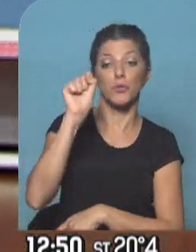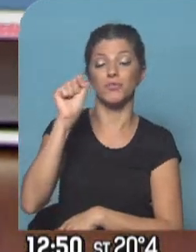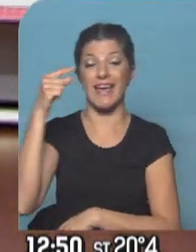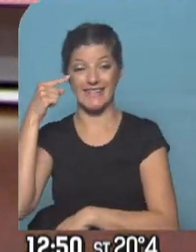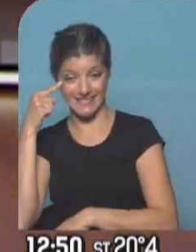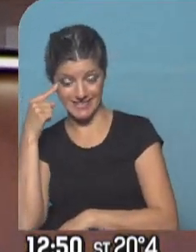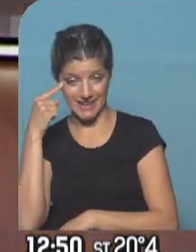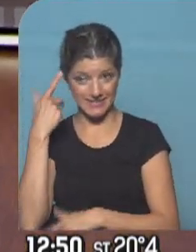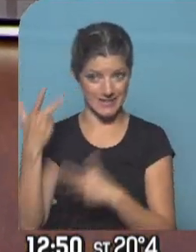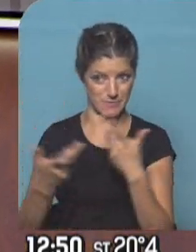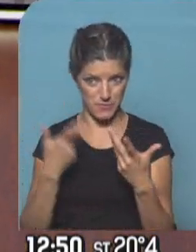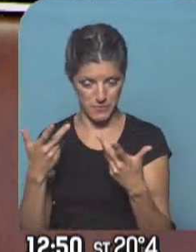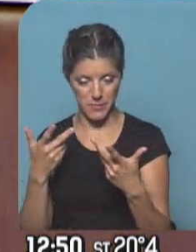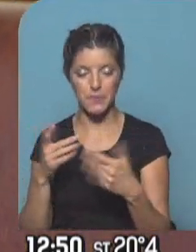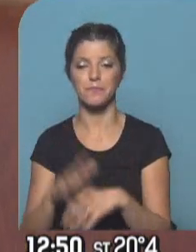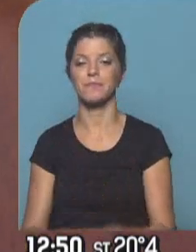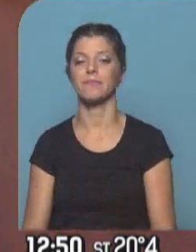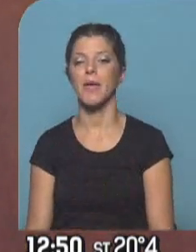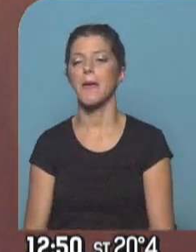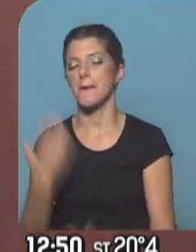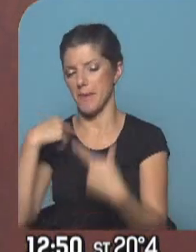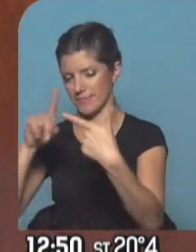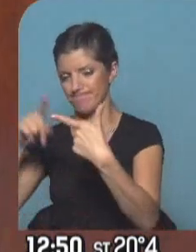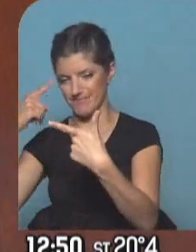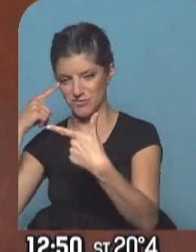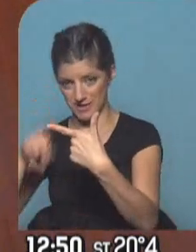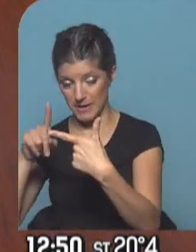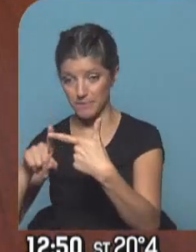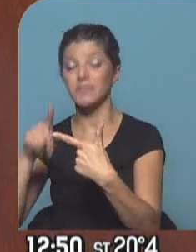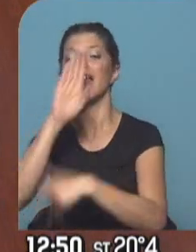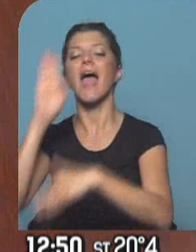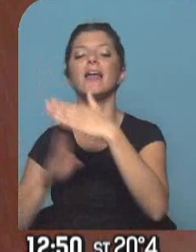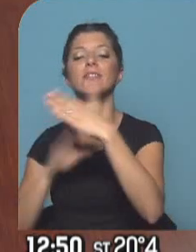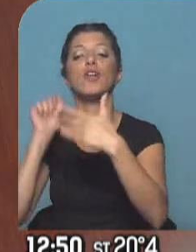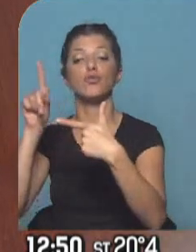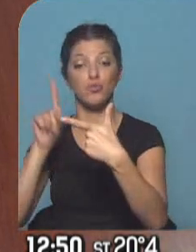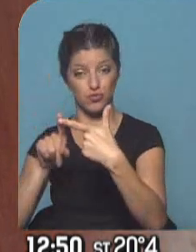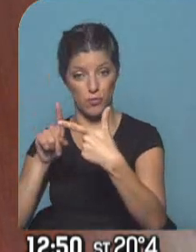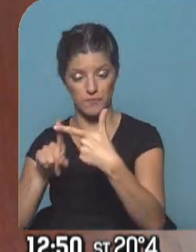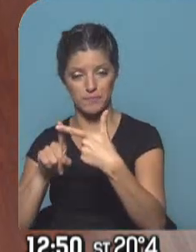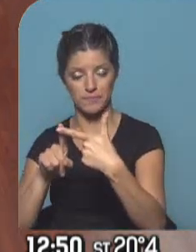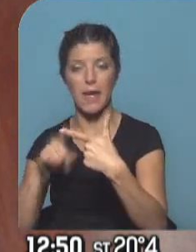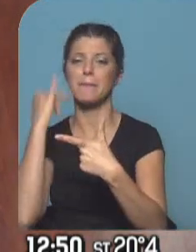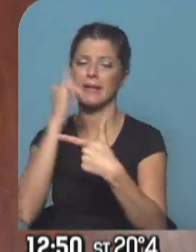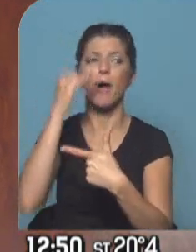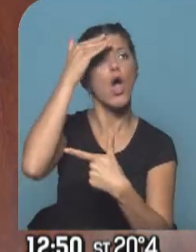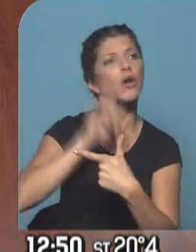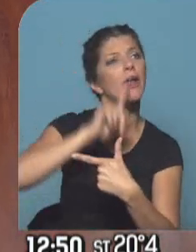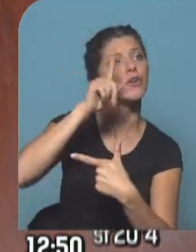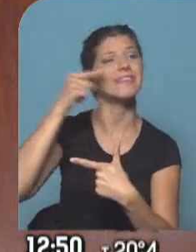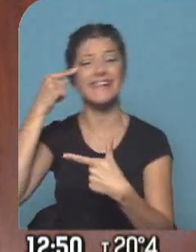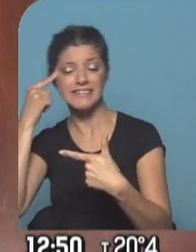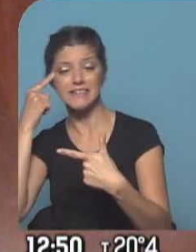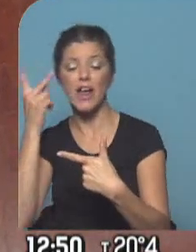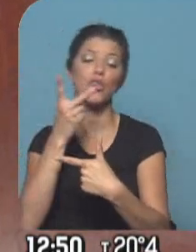lo que comentaba José. Sobre todo China. Mao Zedong, el líder chino, decía en su momento que Corea del Norte y China son algo así